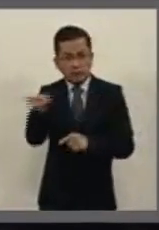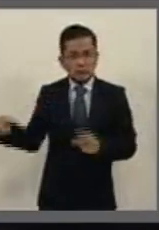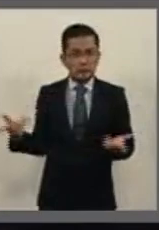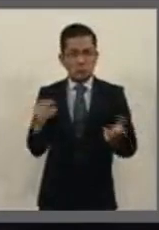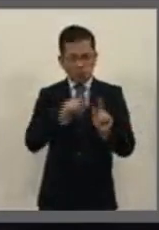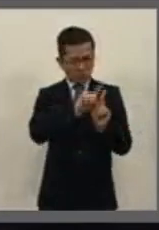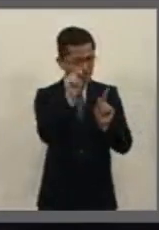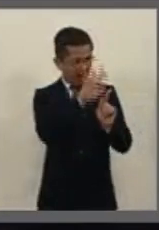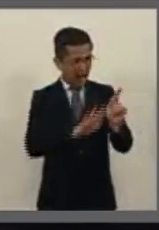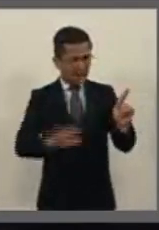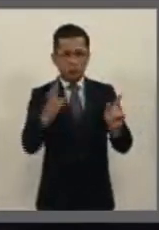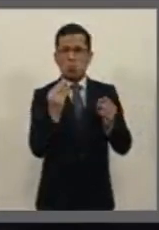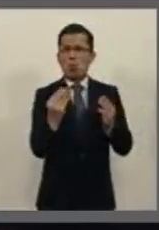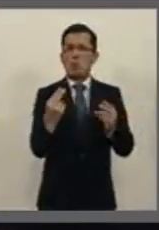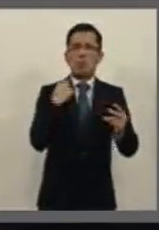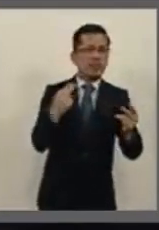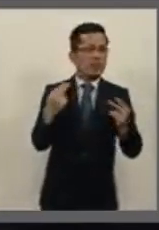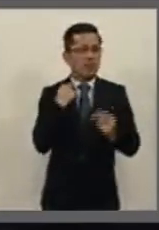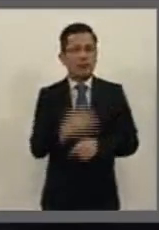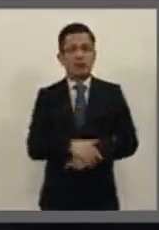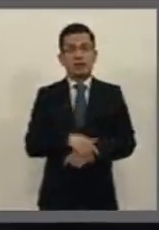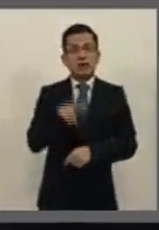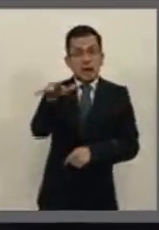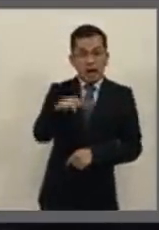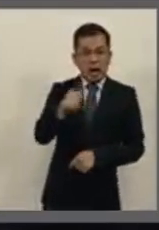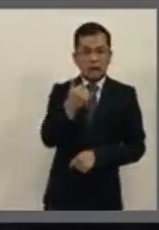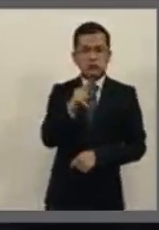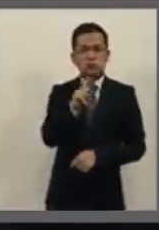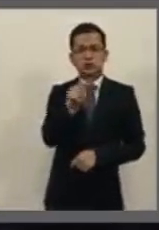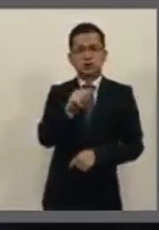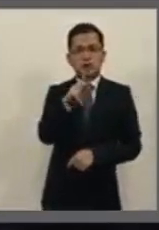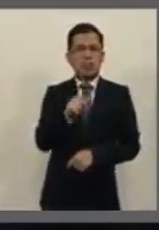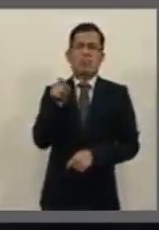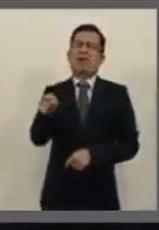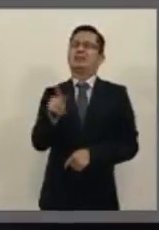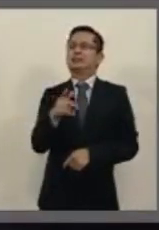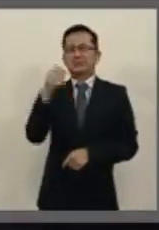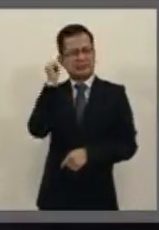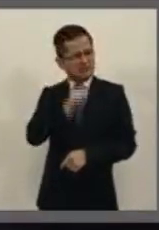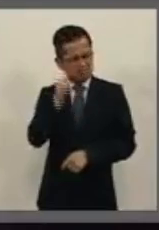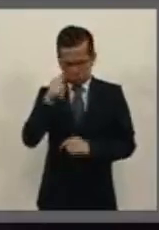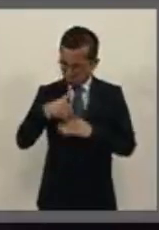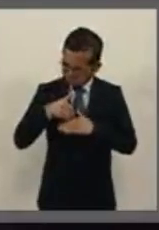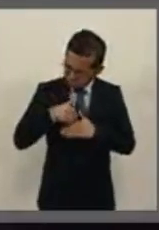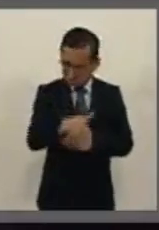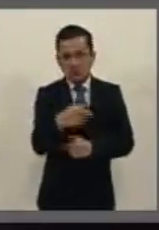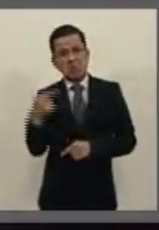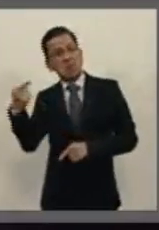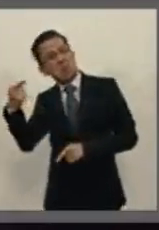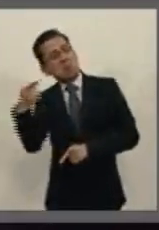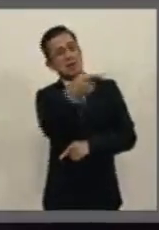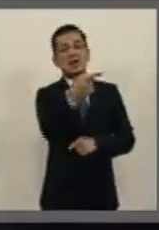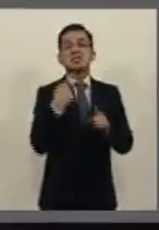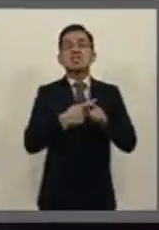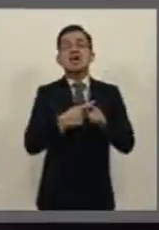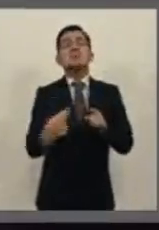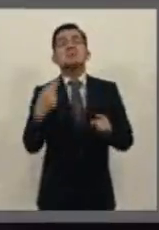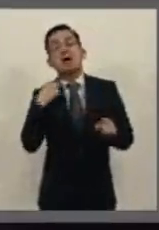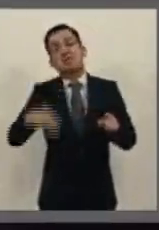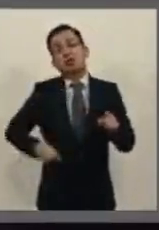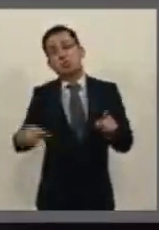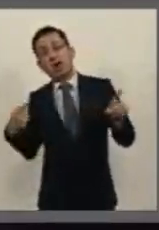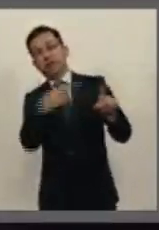nación, pero el crimen de Ayotzinapa sellará por siempre, señalará por siempre a un asesino monstruoso